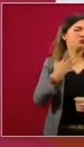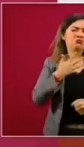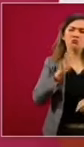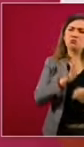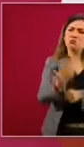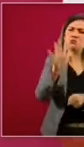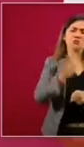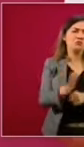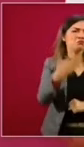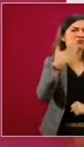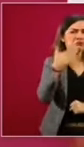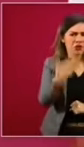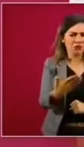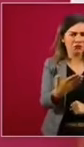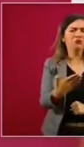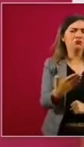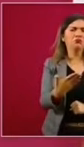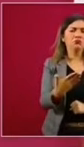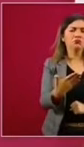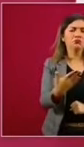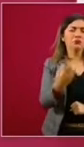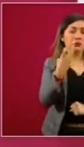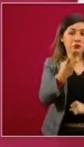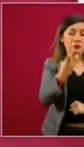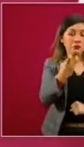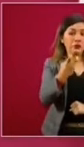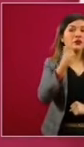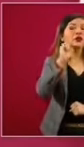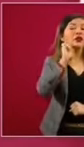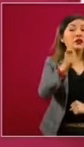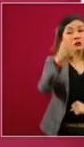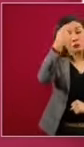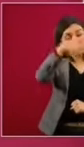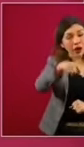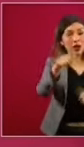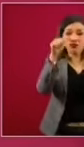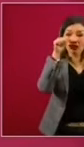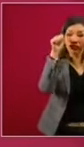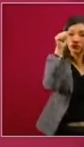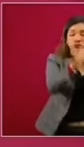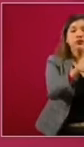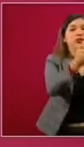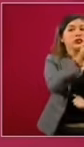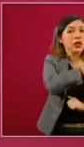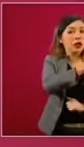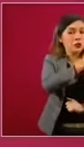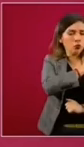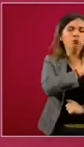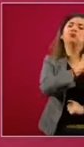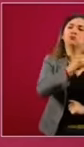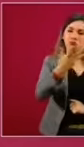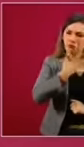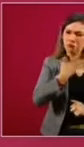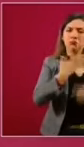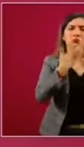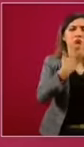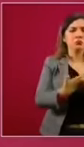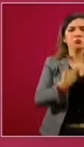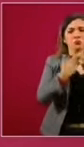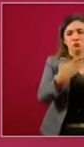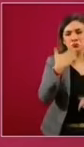suficientes en lo que tiene que ver con el sector salud.